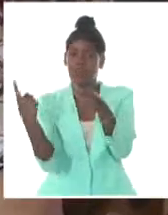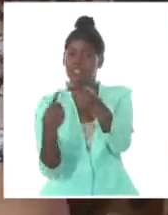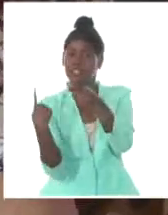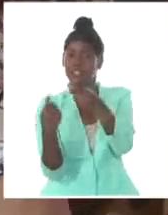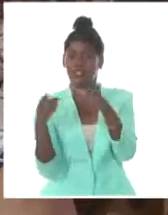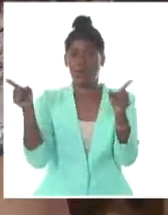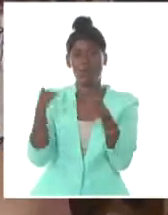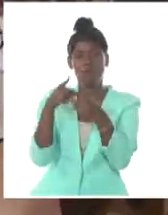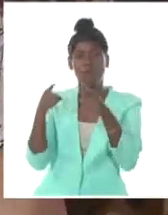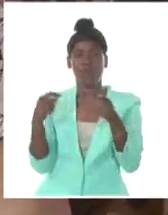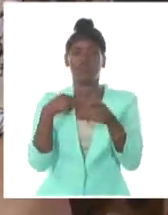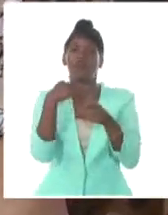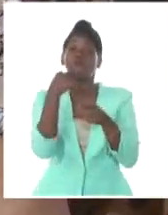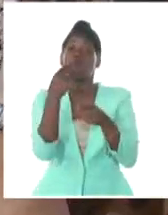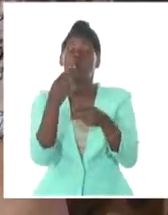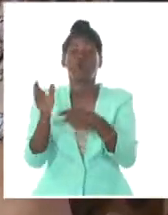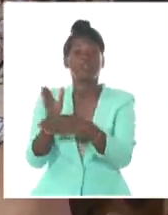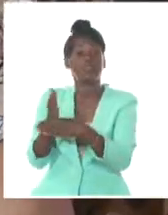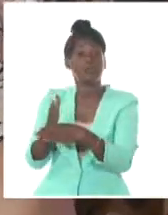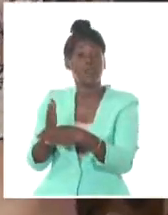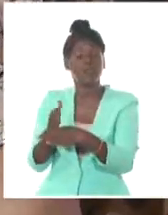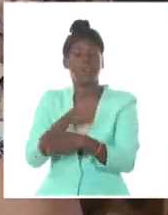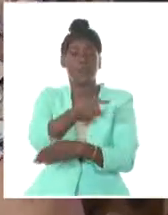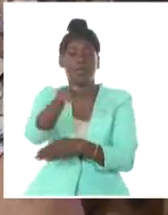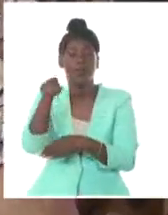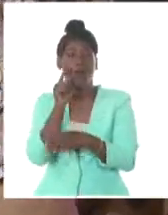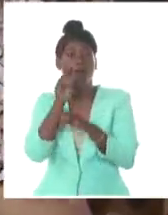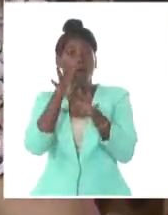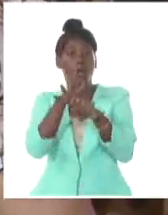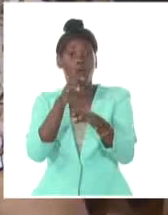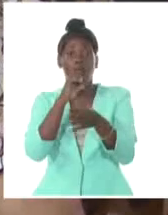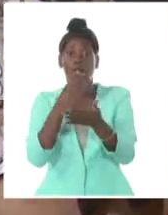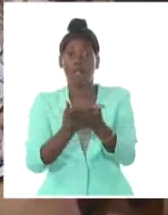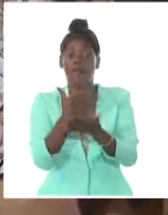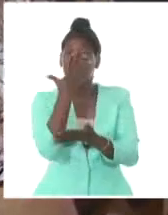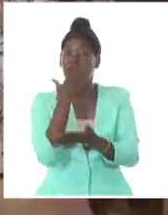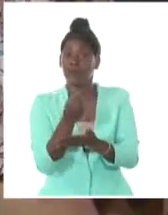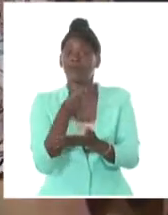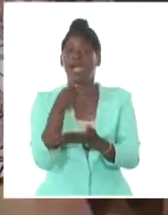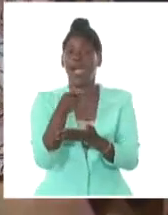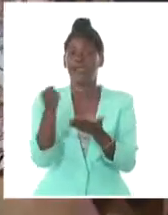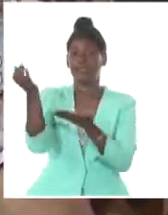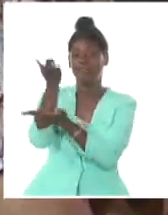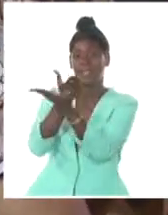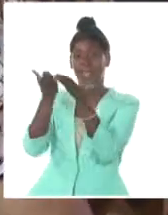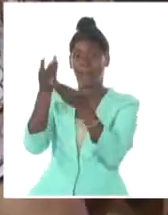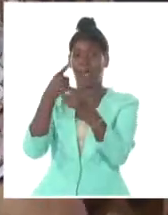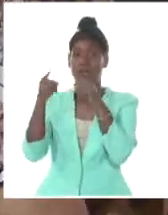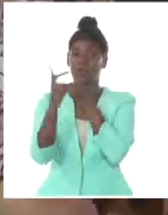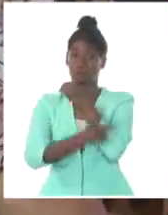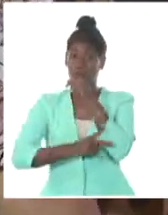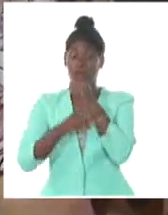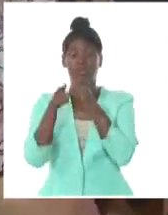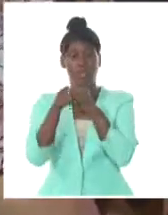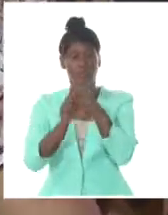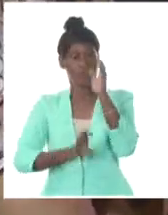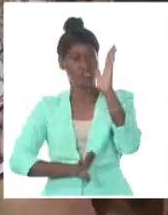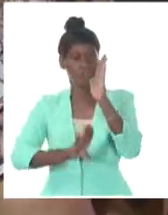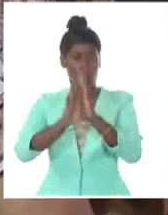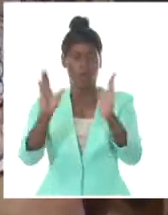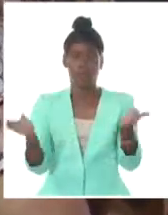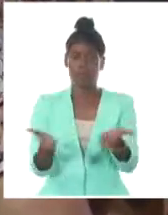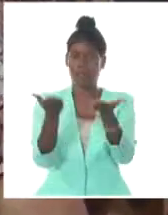de nuestro contexto nacional. Todo eso se facilita y uno como que se acerca un poco más y además te obliga a detenerte un poco en